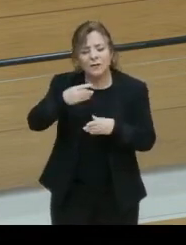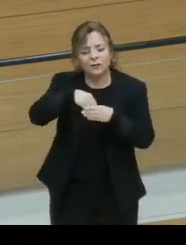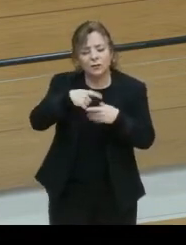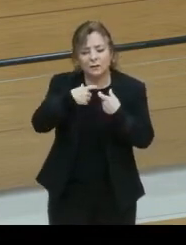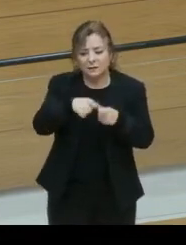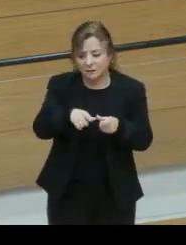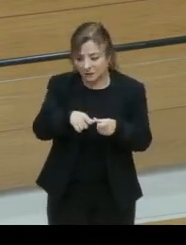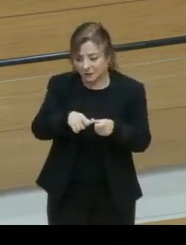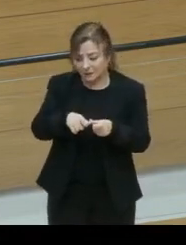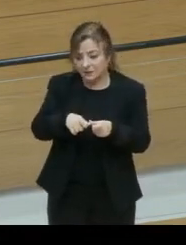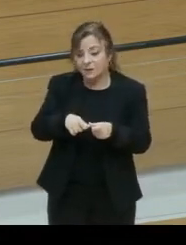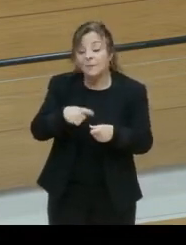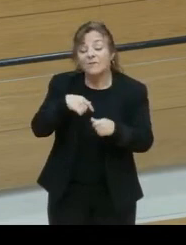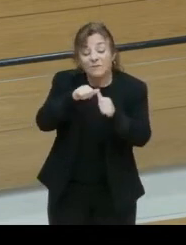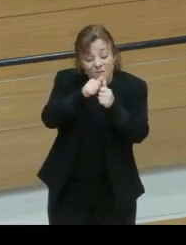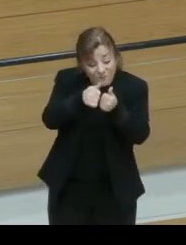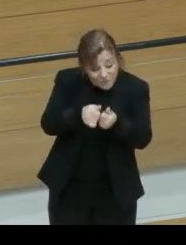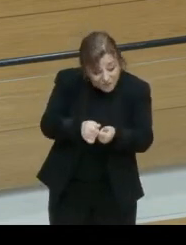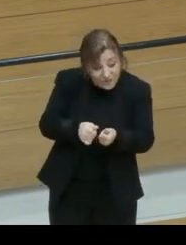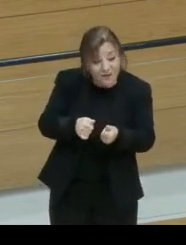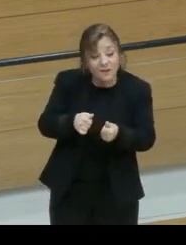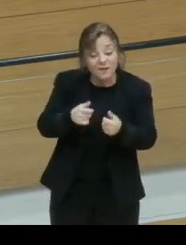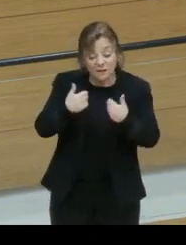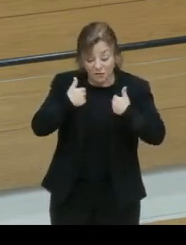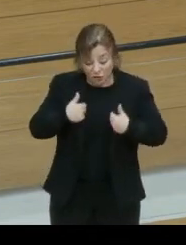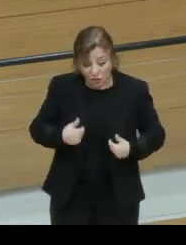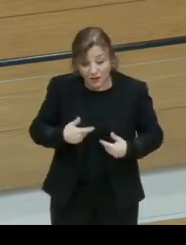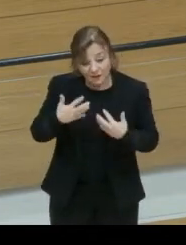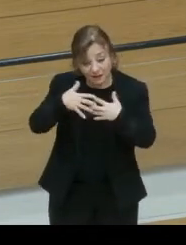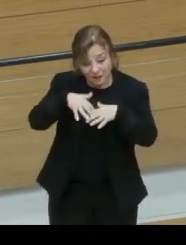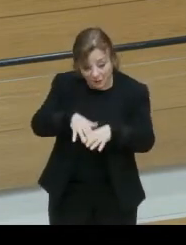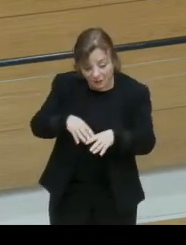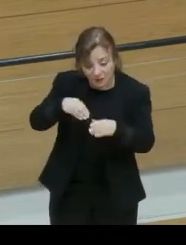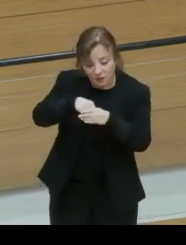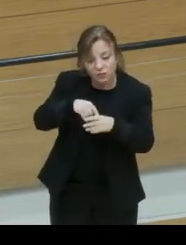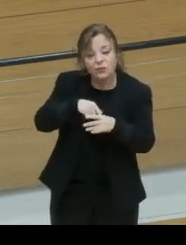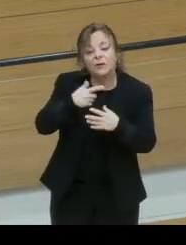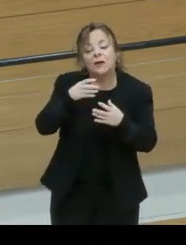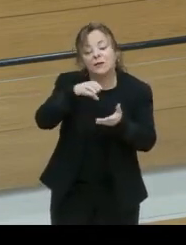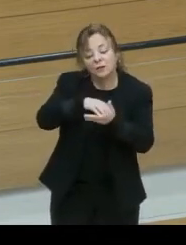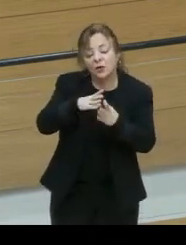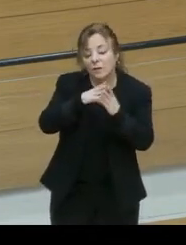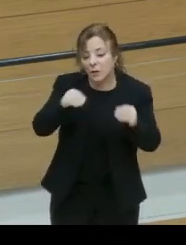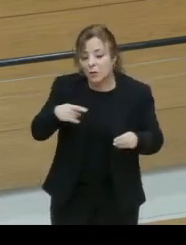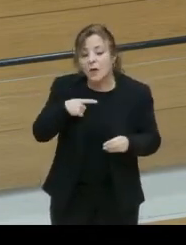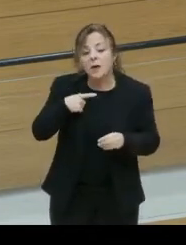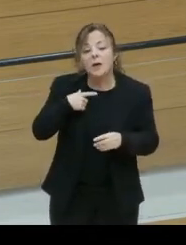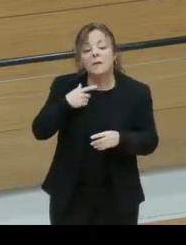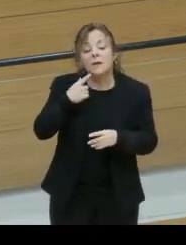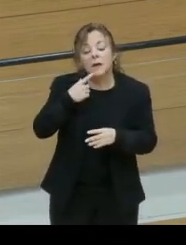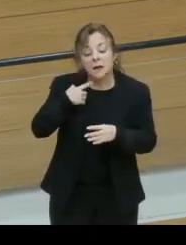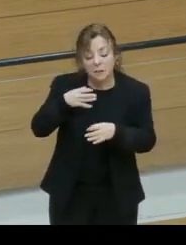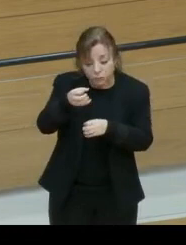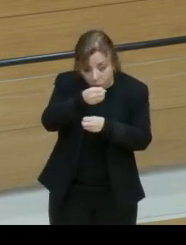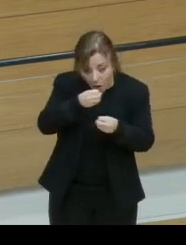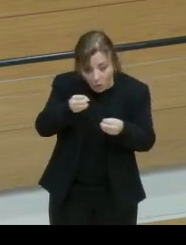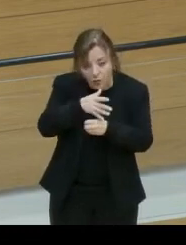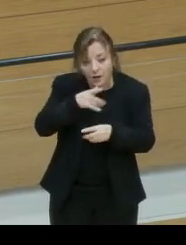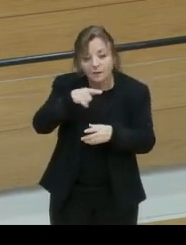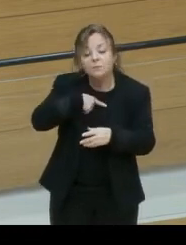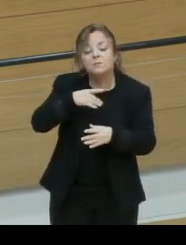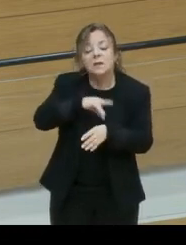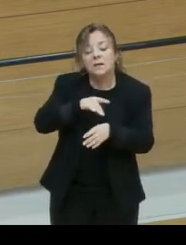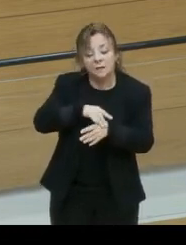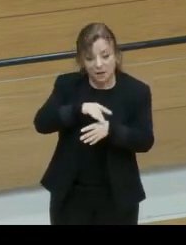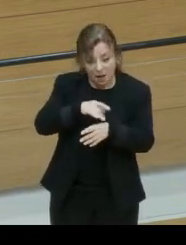Departamento de Patofisiología Integrativa y Terapia del Centro Andaluz de Biología Molecular y Medicina Regenerativa y su ponencia